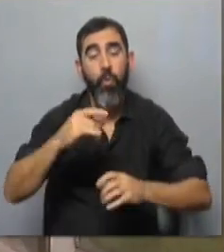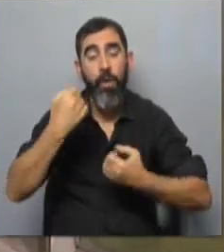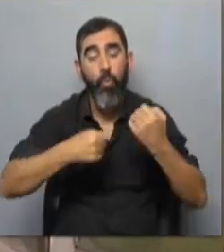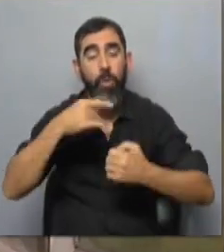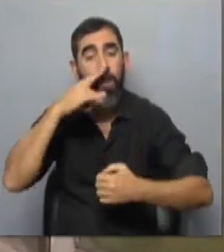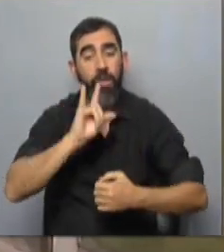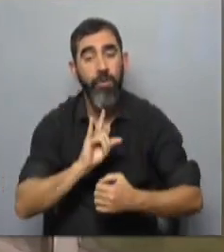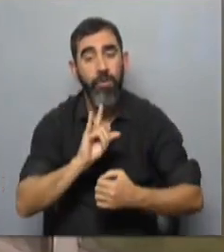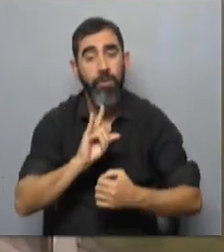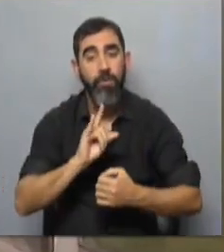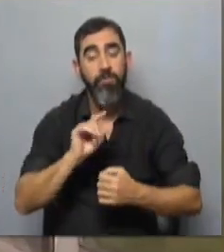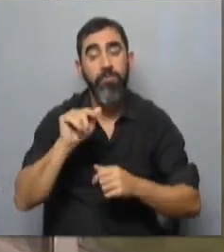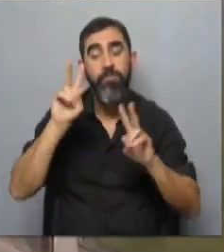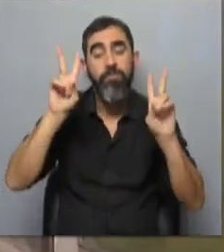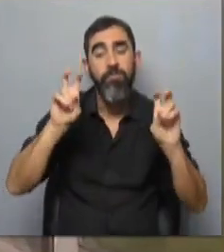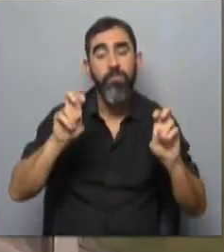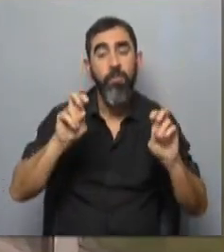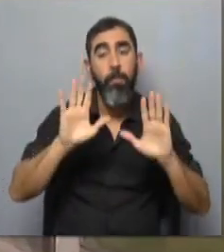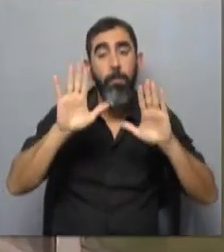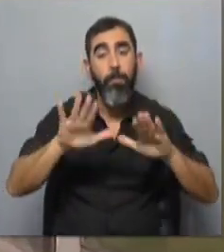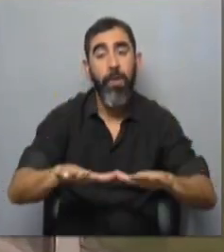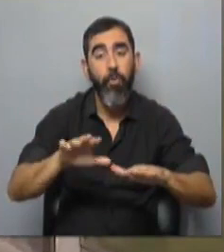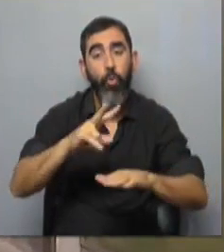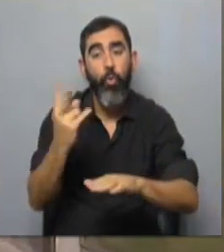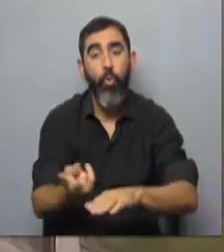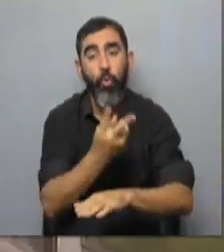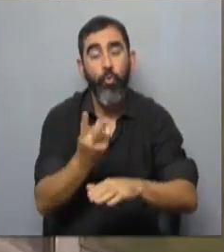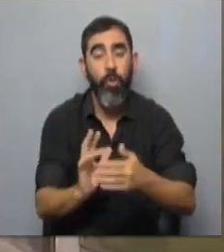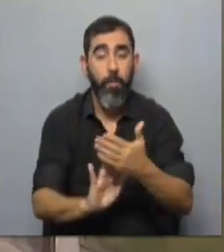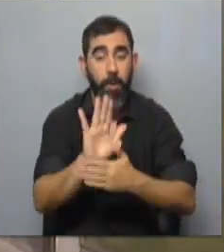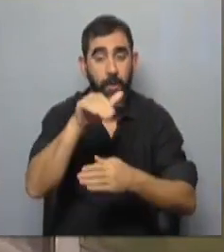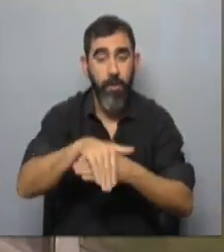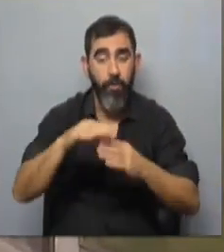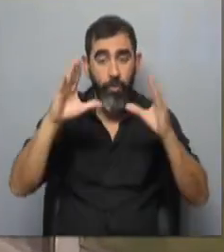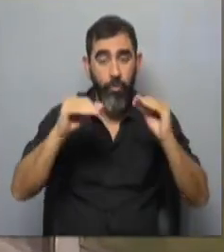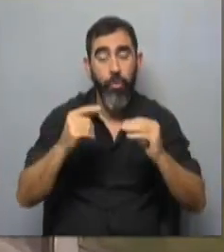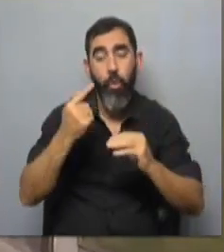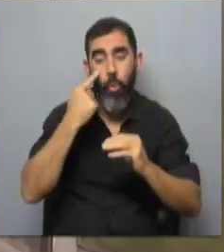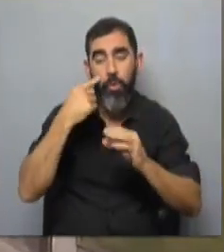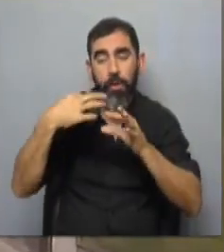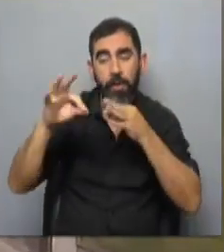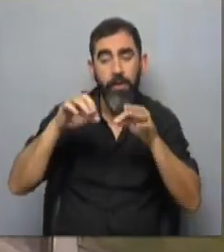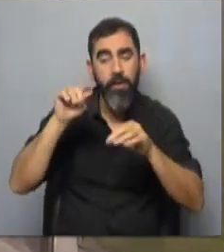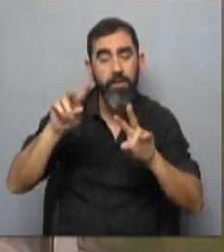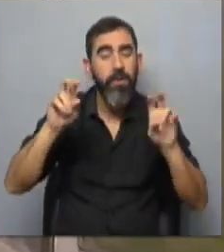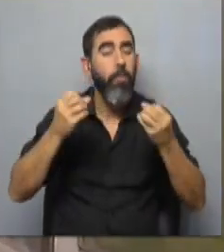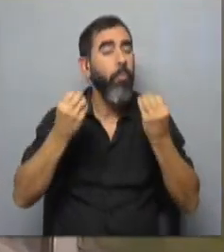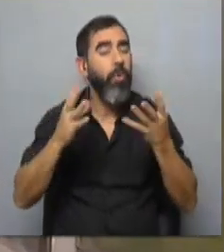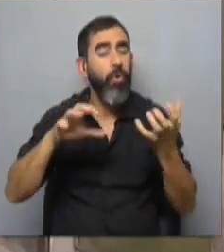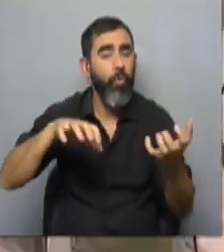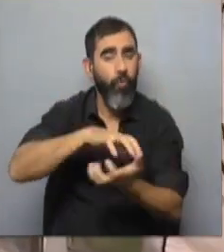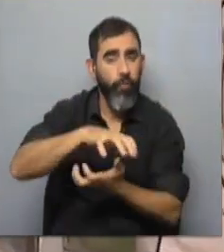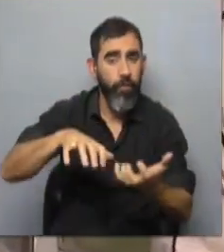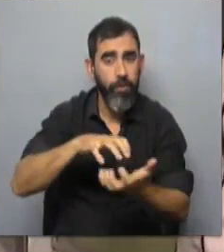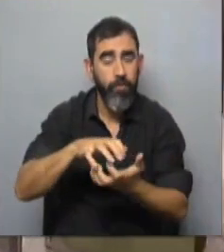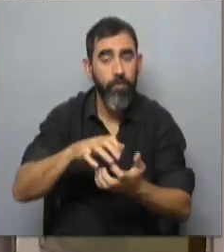Láctea, hubo una medida de paro de 2 horas por turno. Estamos con Luis Chea para conocer un poco más de las razones del conflicto